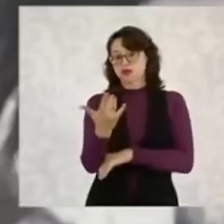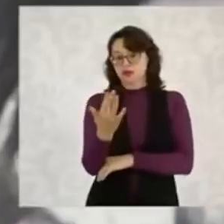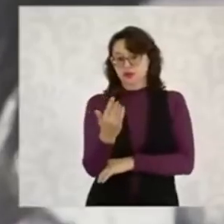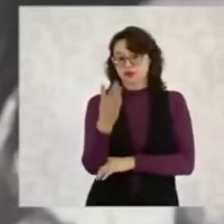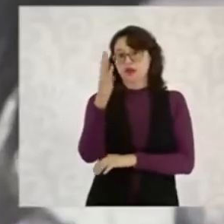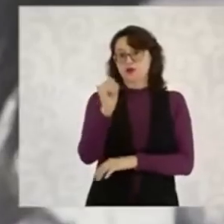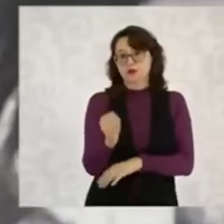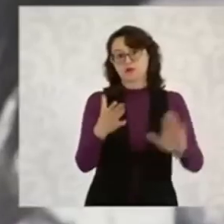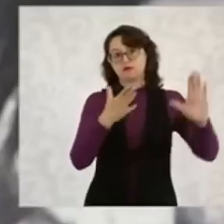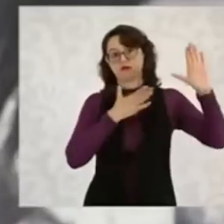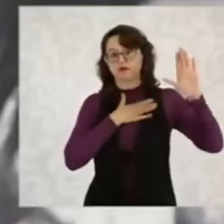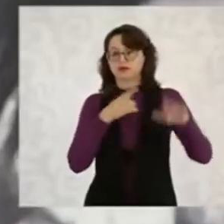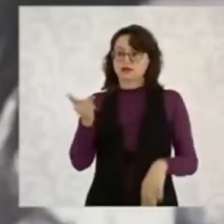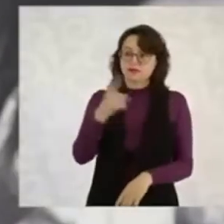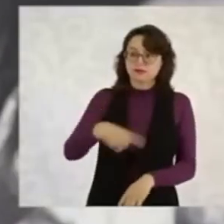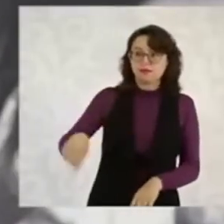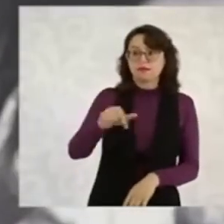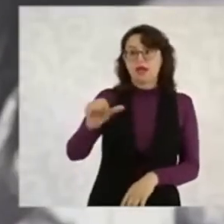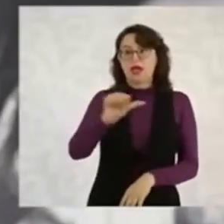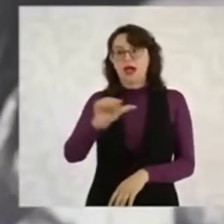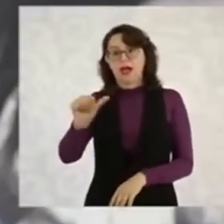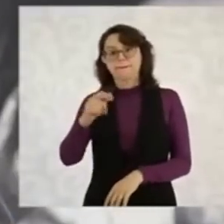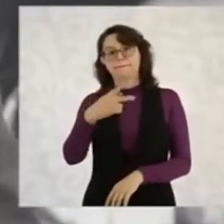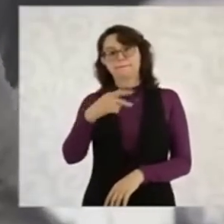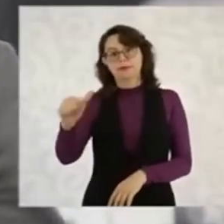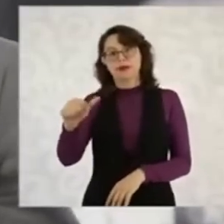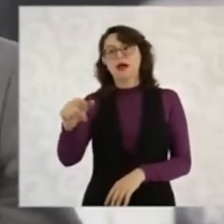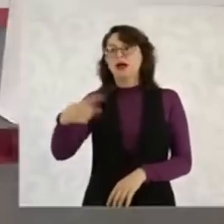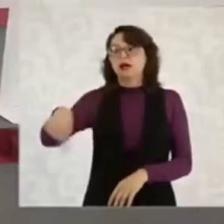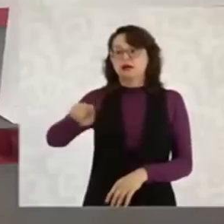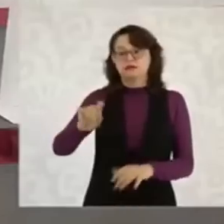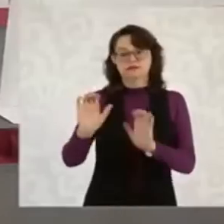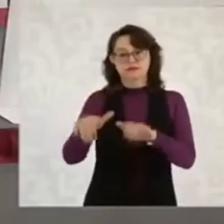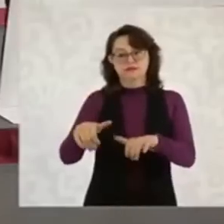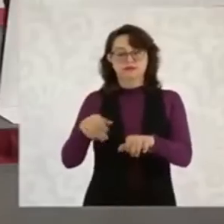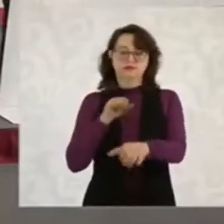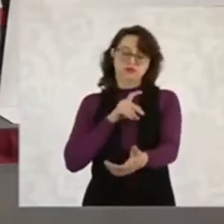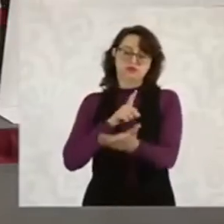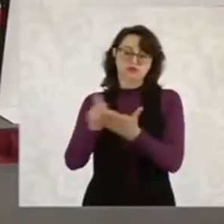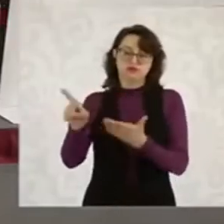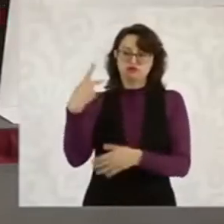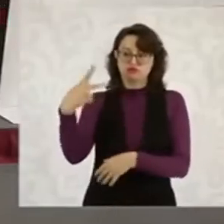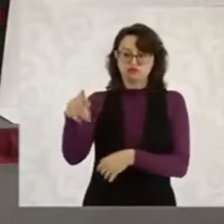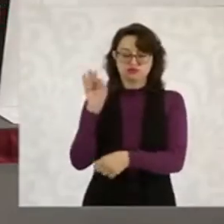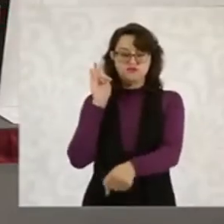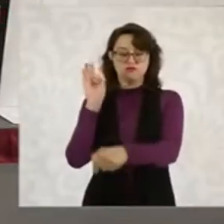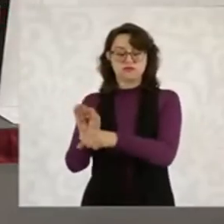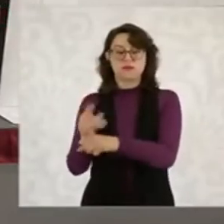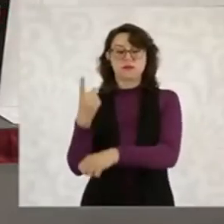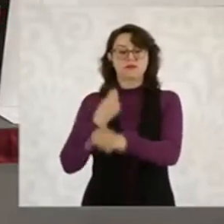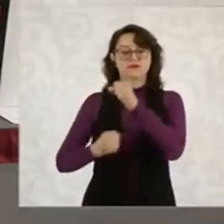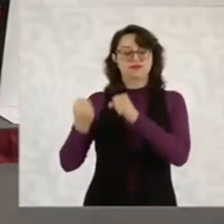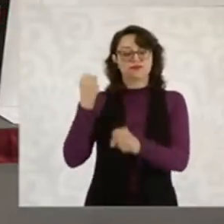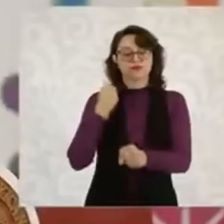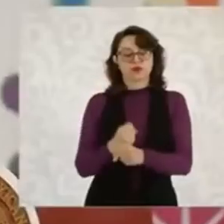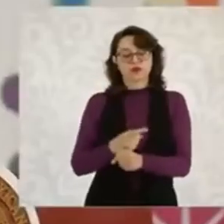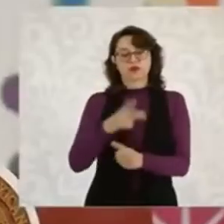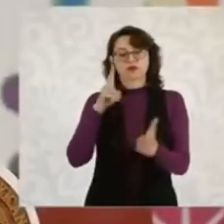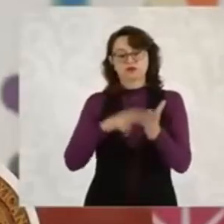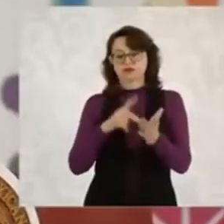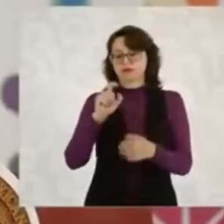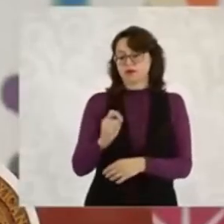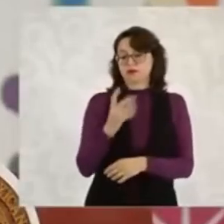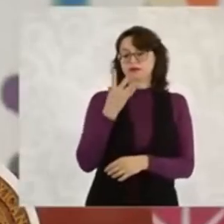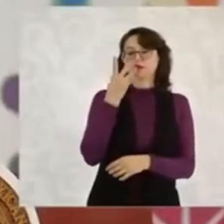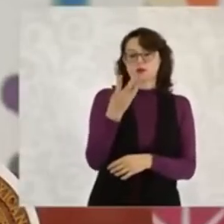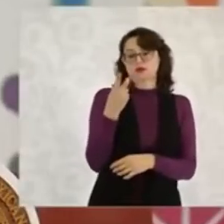es importante destacar que esto es una reforma histórica que fue publicada el día 24 de diciembre del año 2024, en